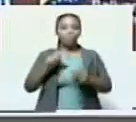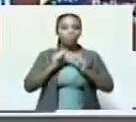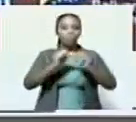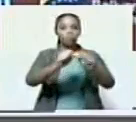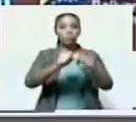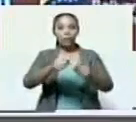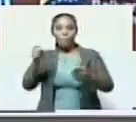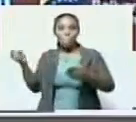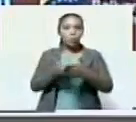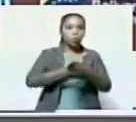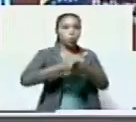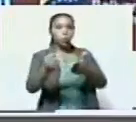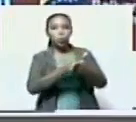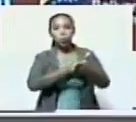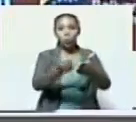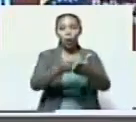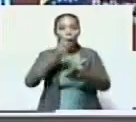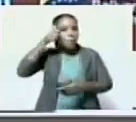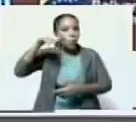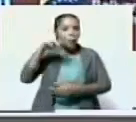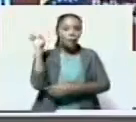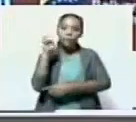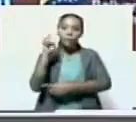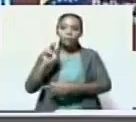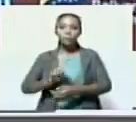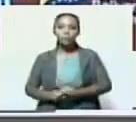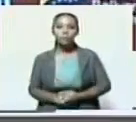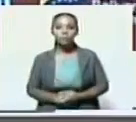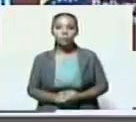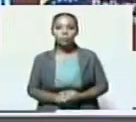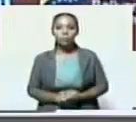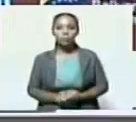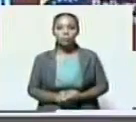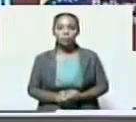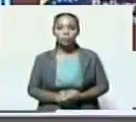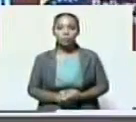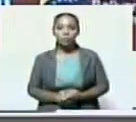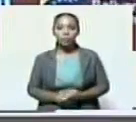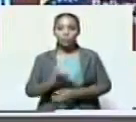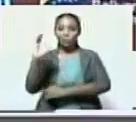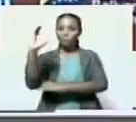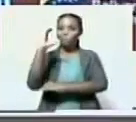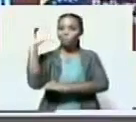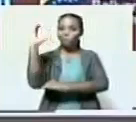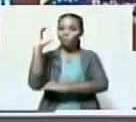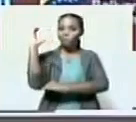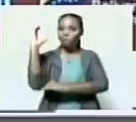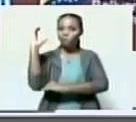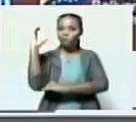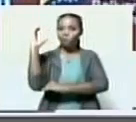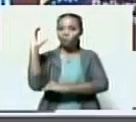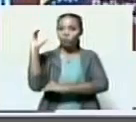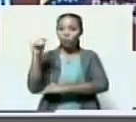en azote al pueblo de Venezuela. La colombianización,